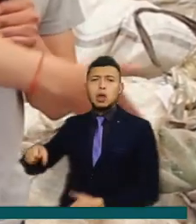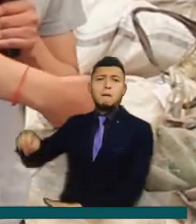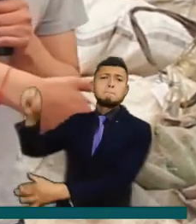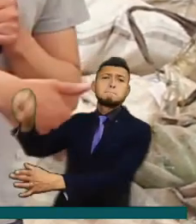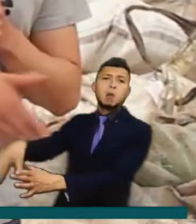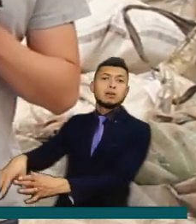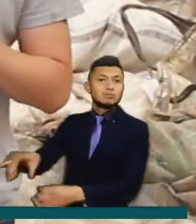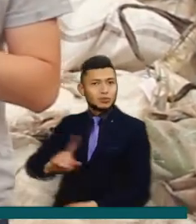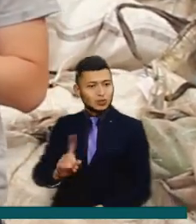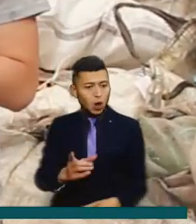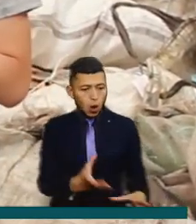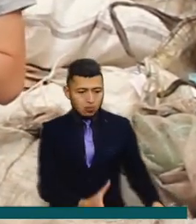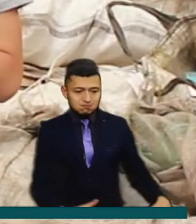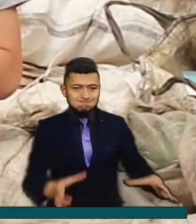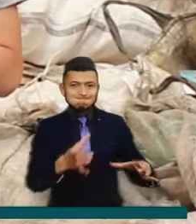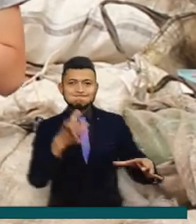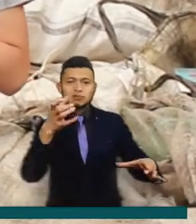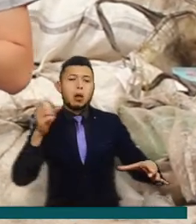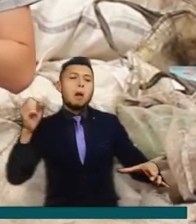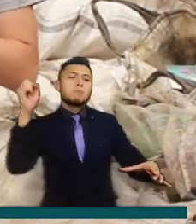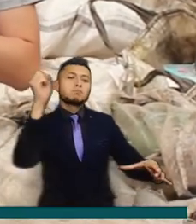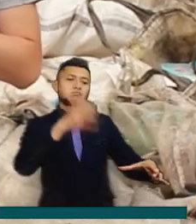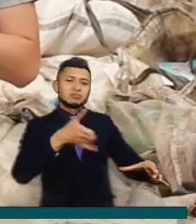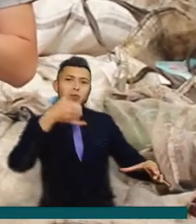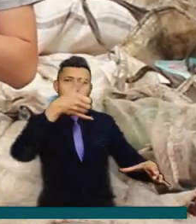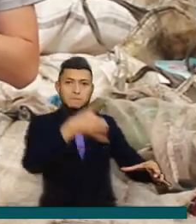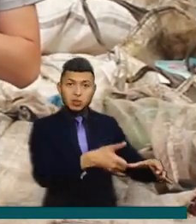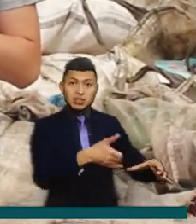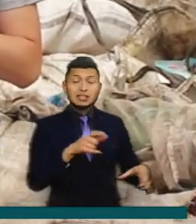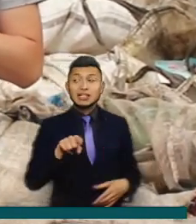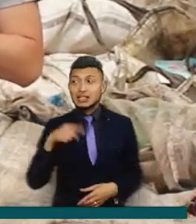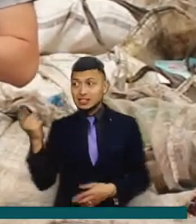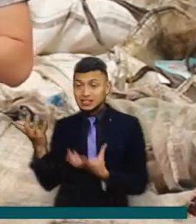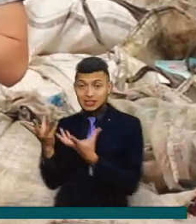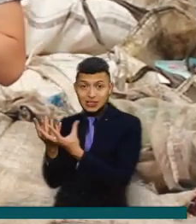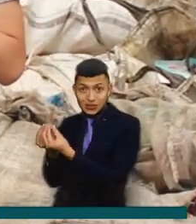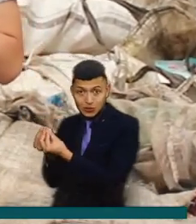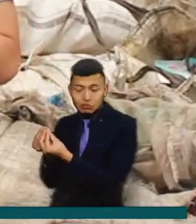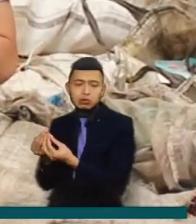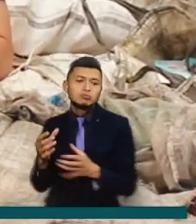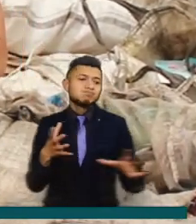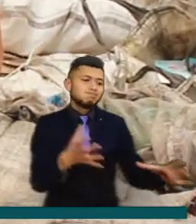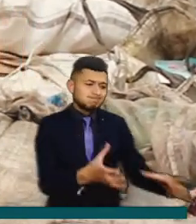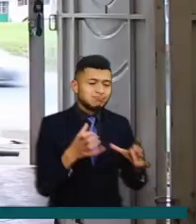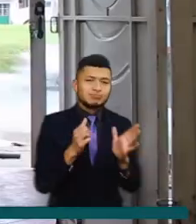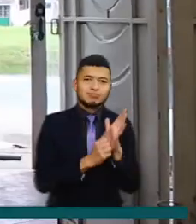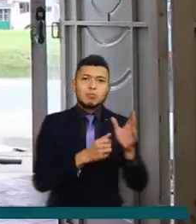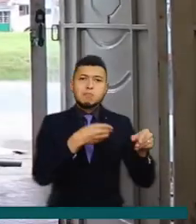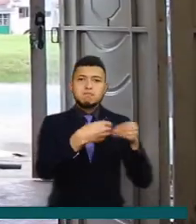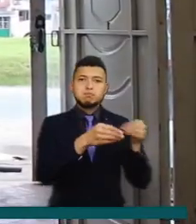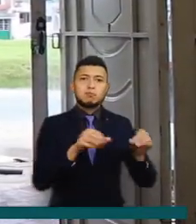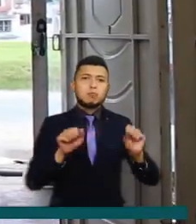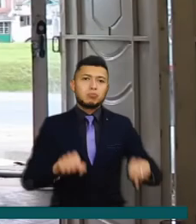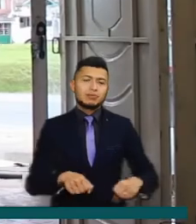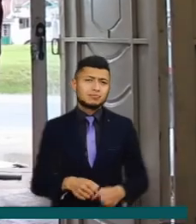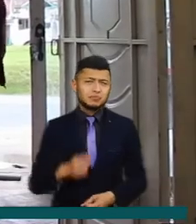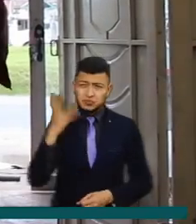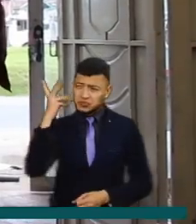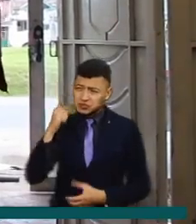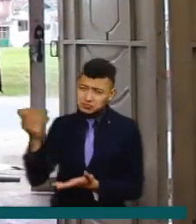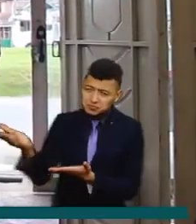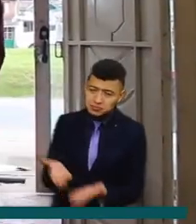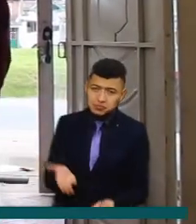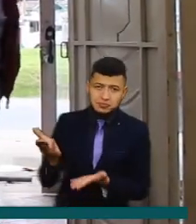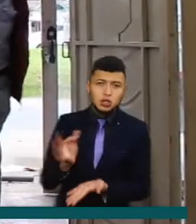a la basura, sino que queden ahí y luego los de Guardianes pasan por todo este material. Todos los días llegan toneladas